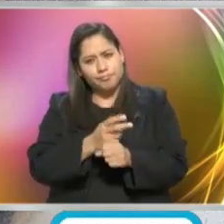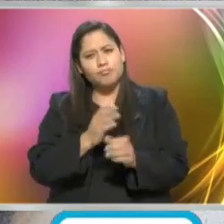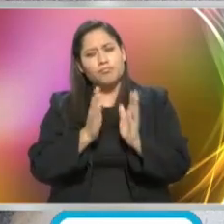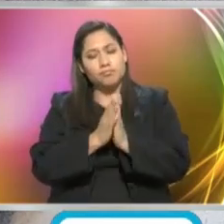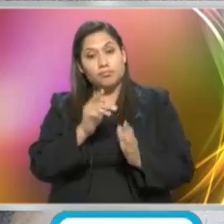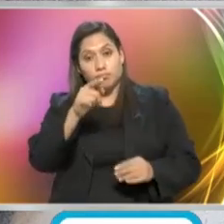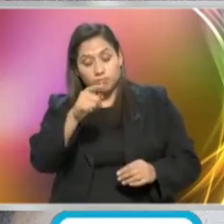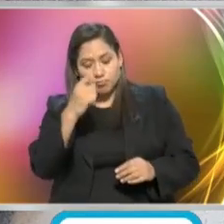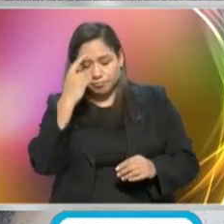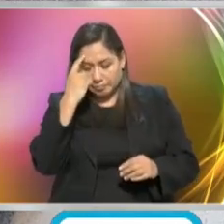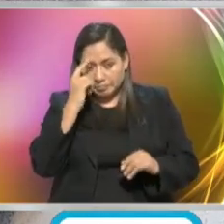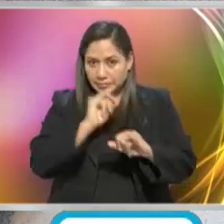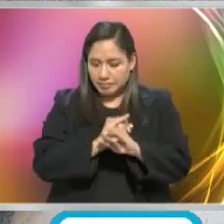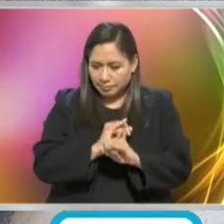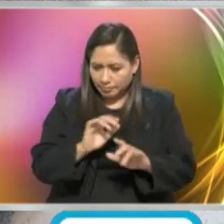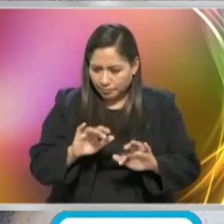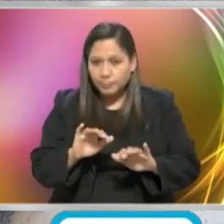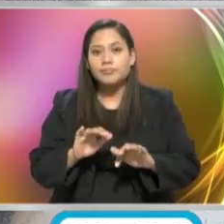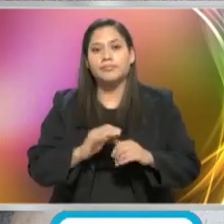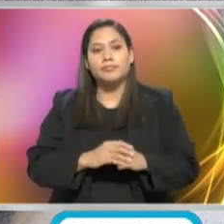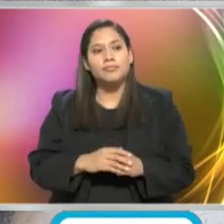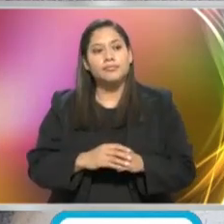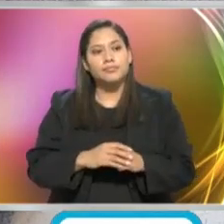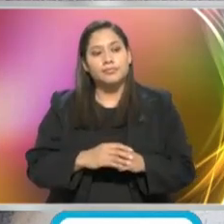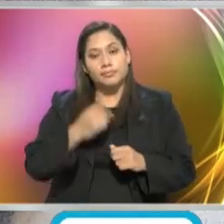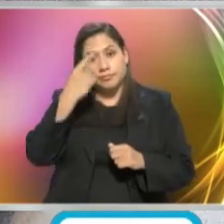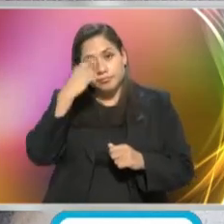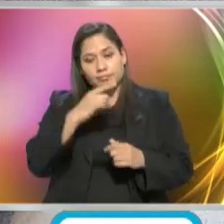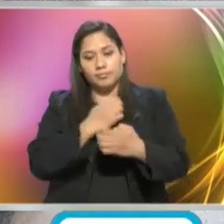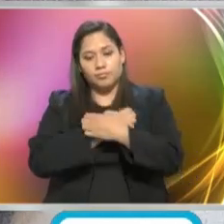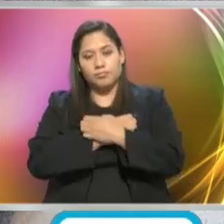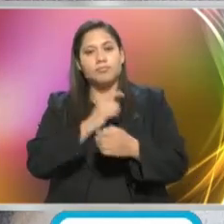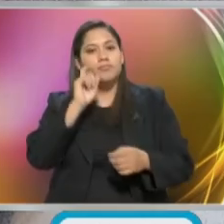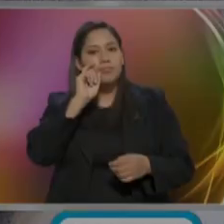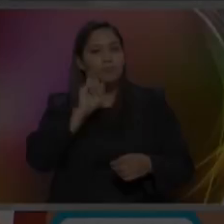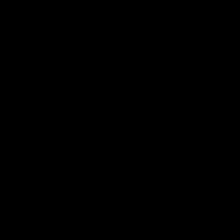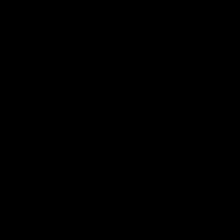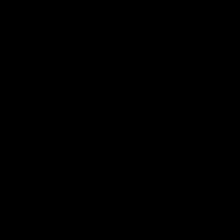consulten internet y busquen espacios para dar educación sexual. Informar y estar Así es. informados. Oiga,